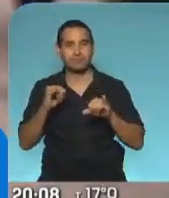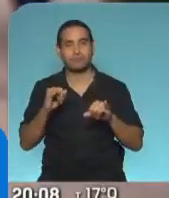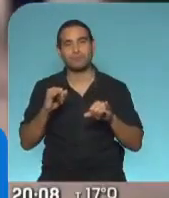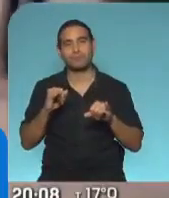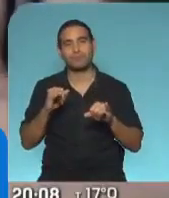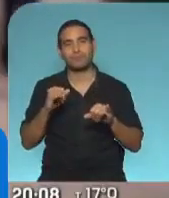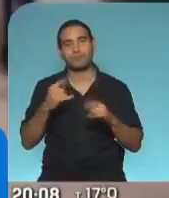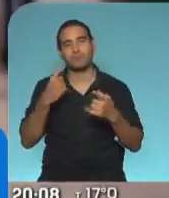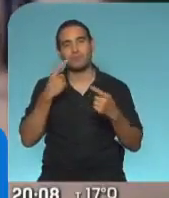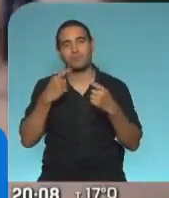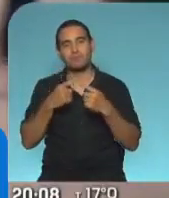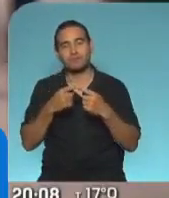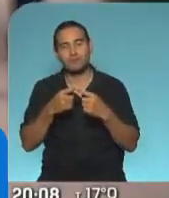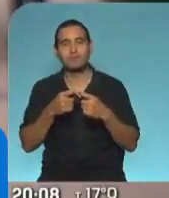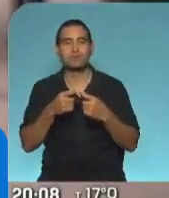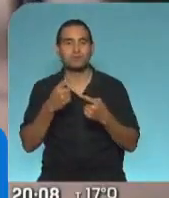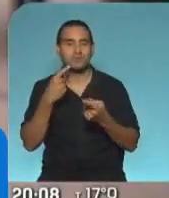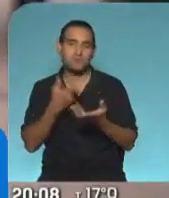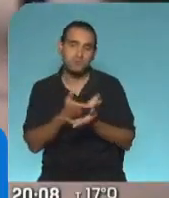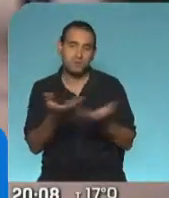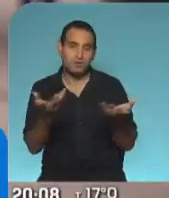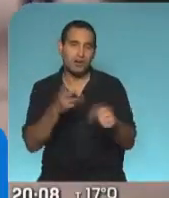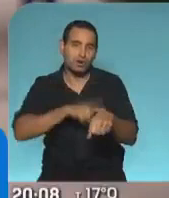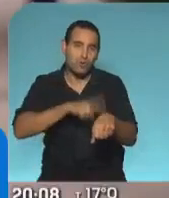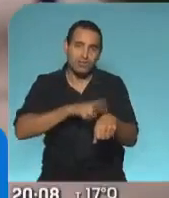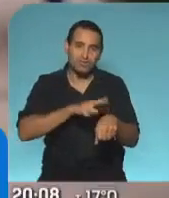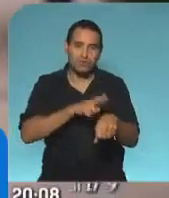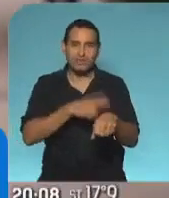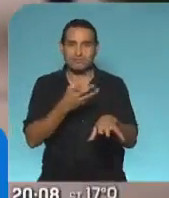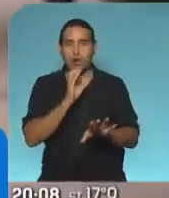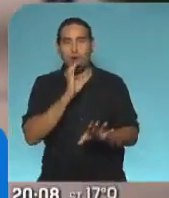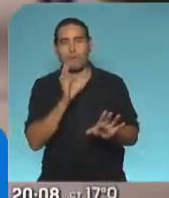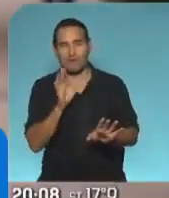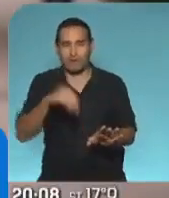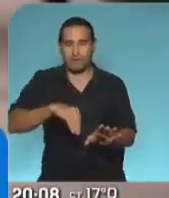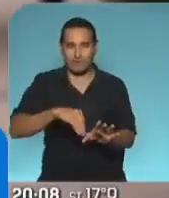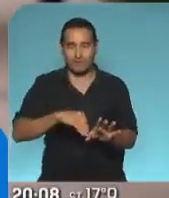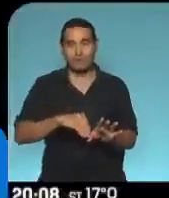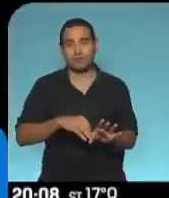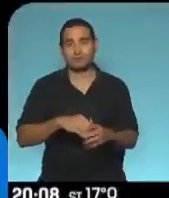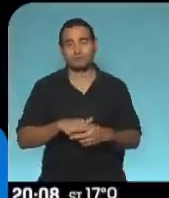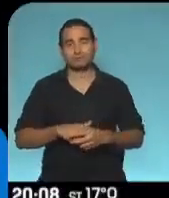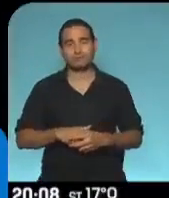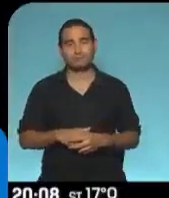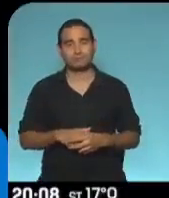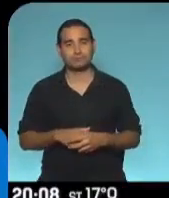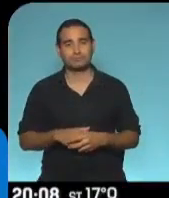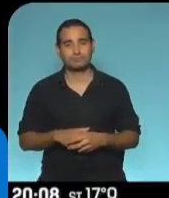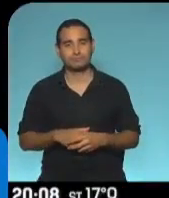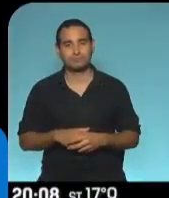letra científica, hacerla más amable, ¿no? Estamos del lado de la víctima, pues somos víctimas.